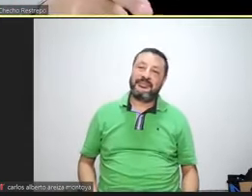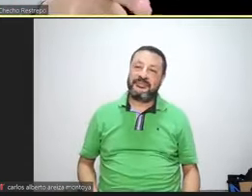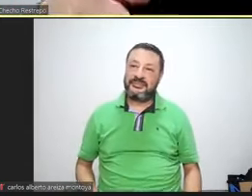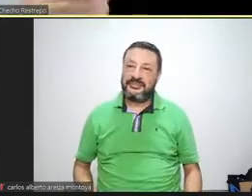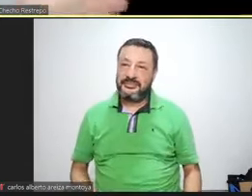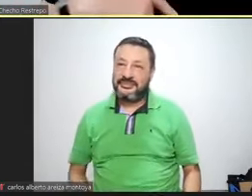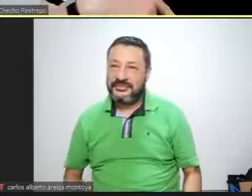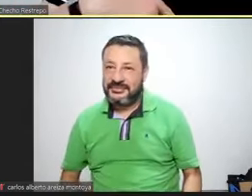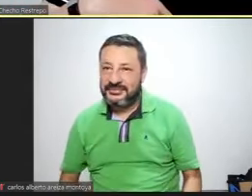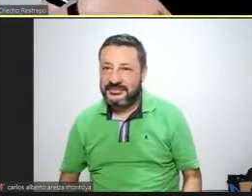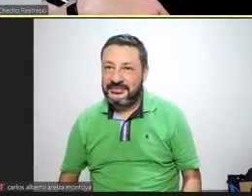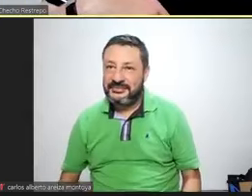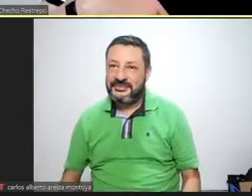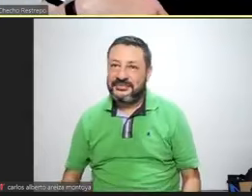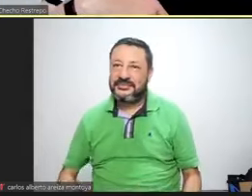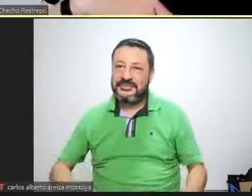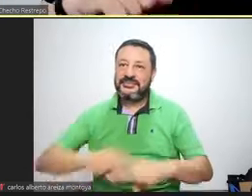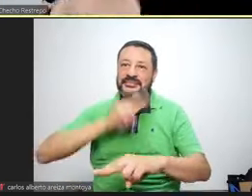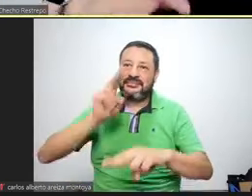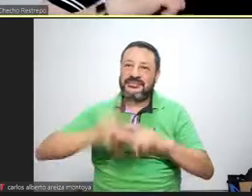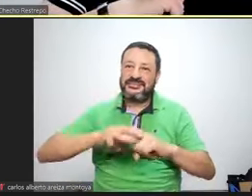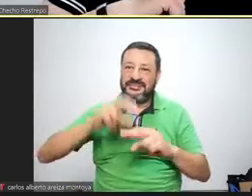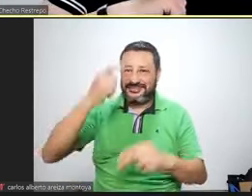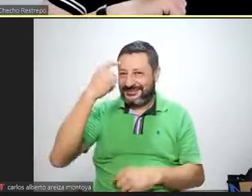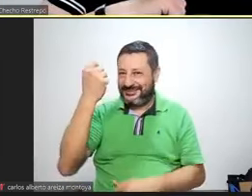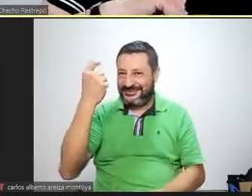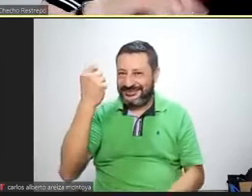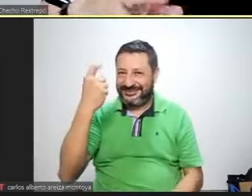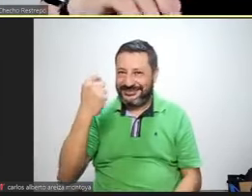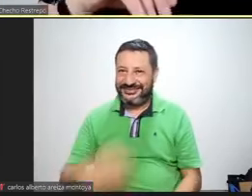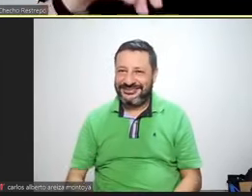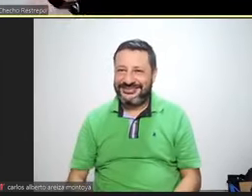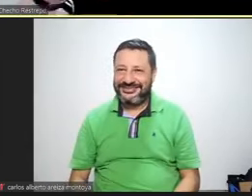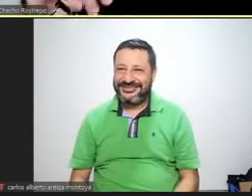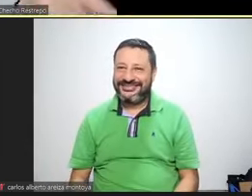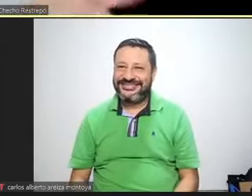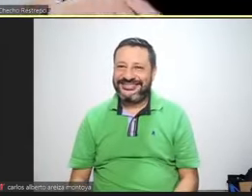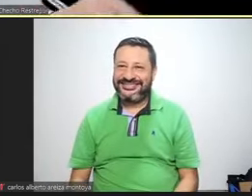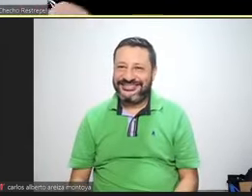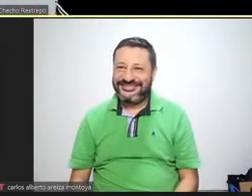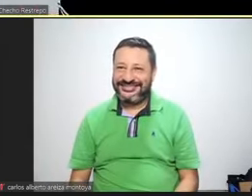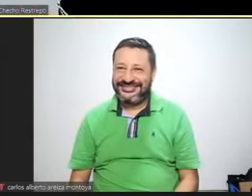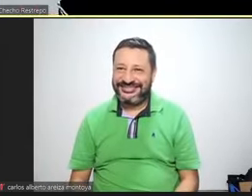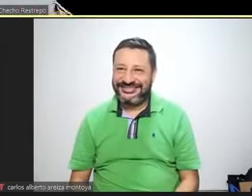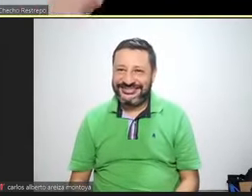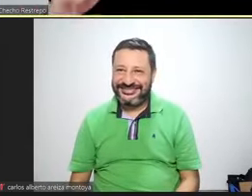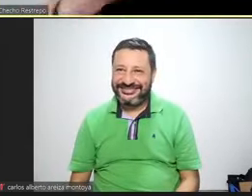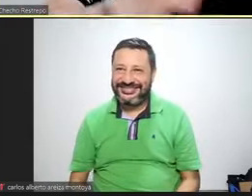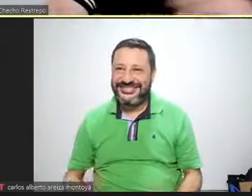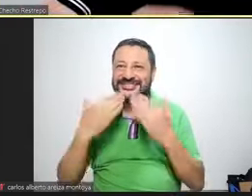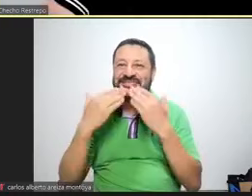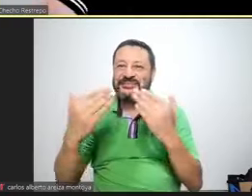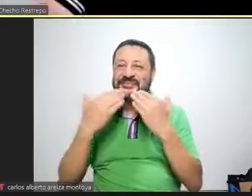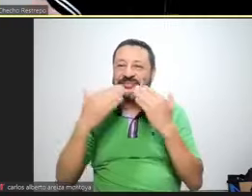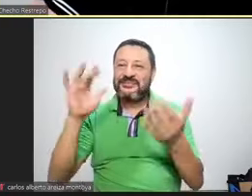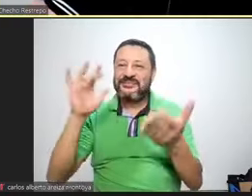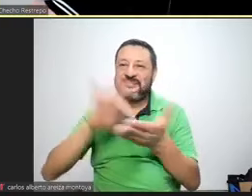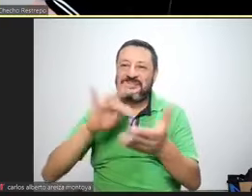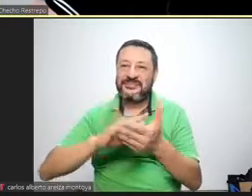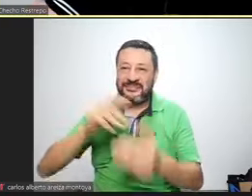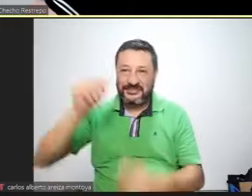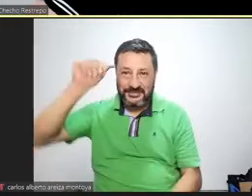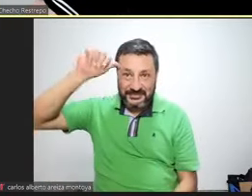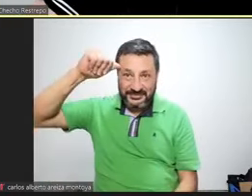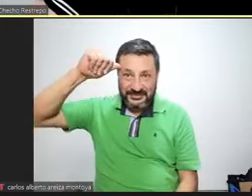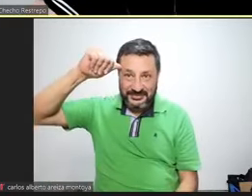es por eso, pero nosotros lo entendemos. Entonces, por eso, gracias por estar acá. Recuerden que Paisa Deportes